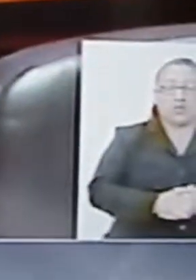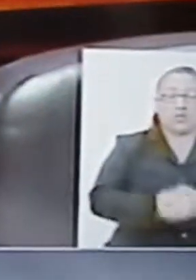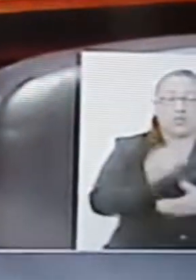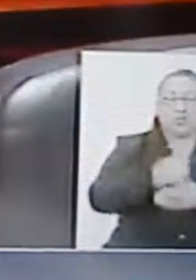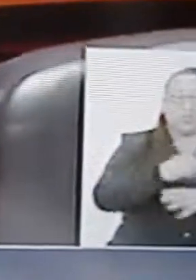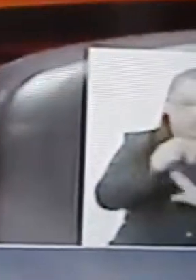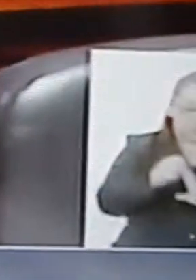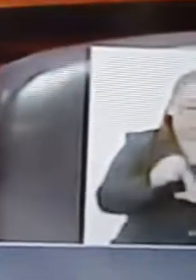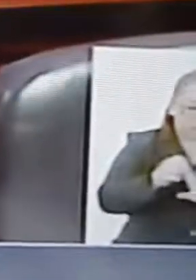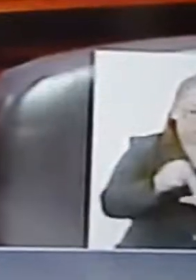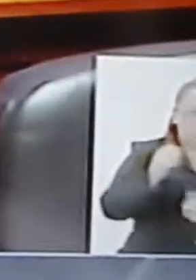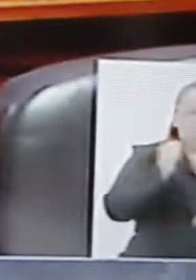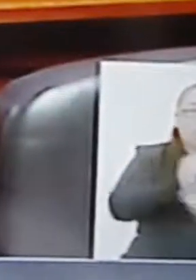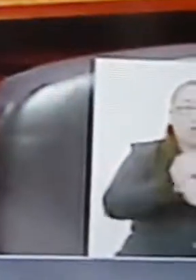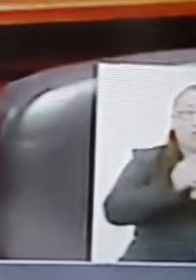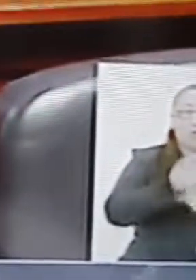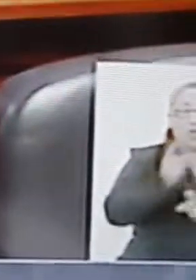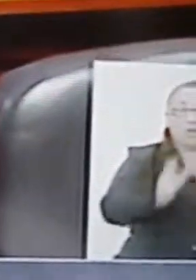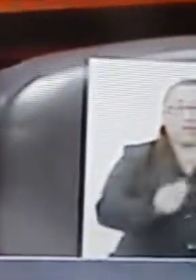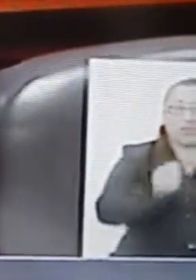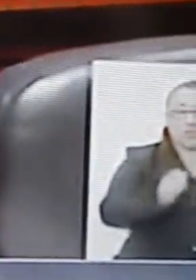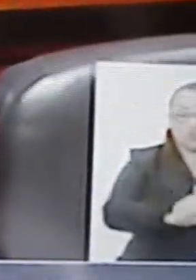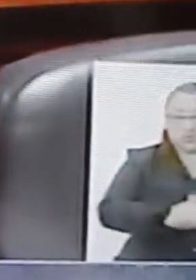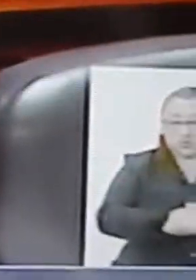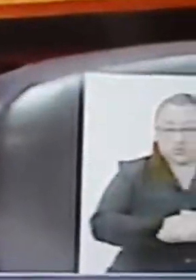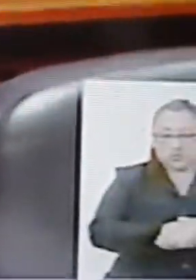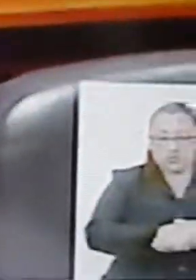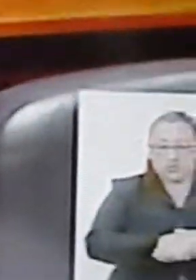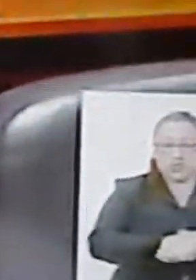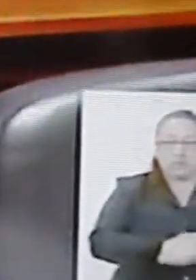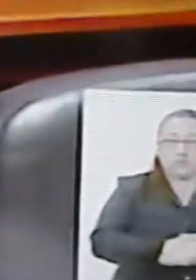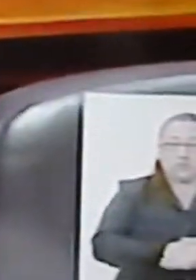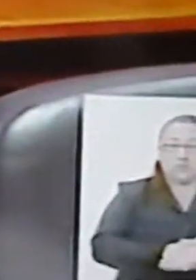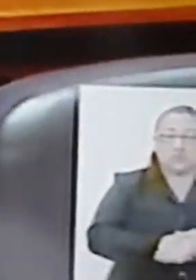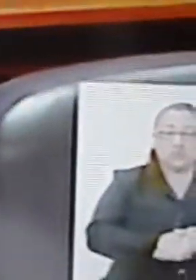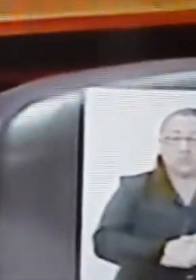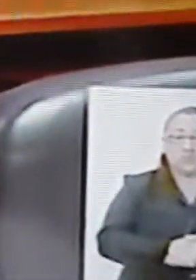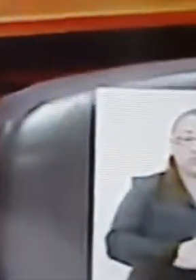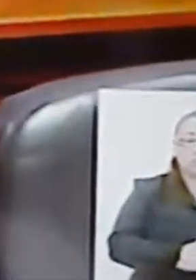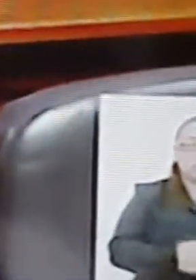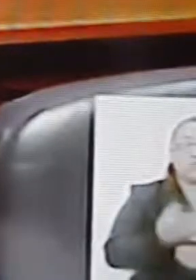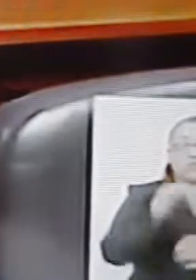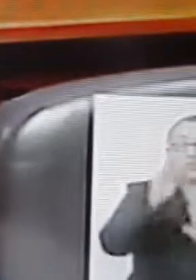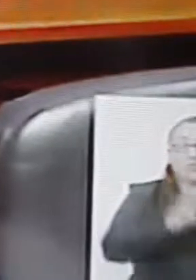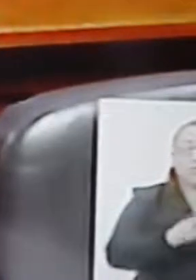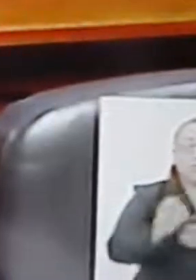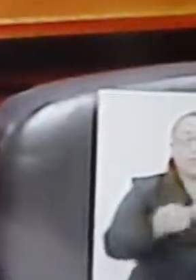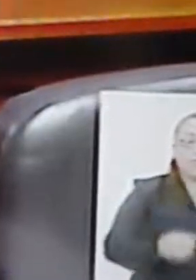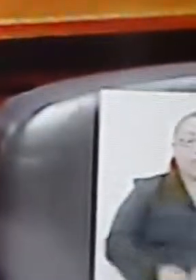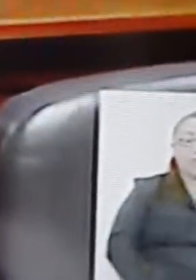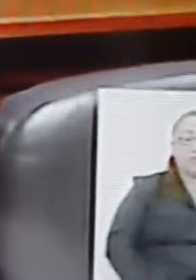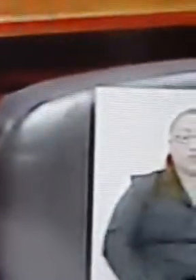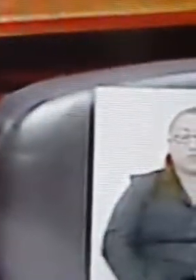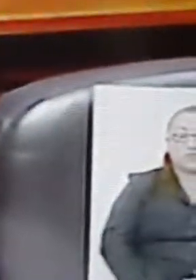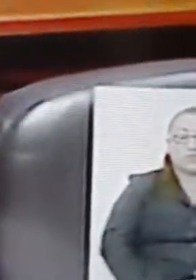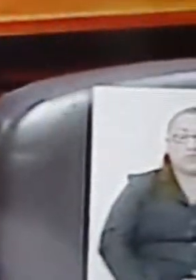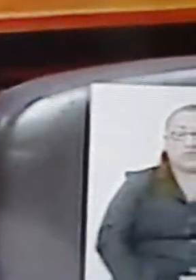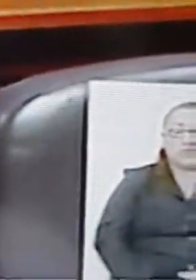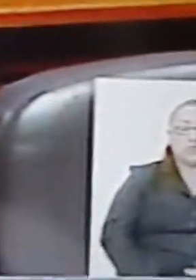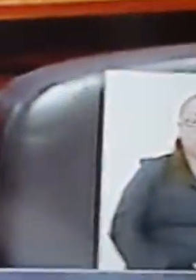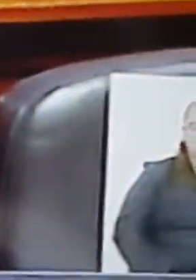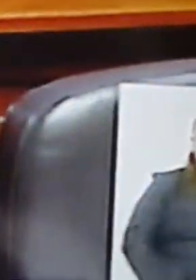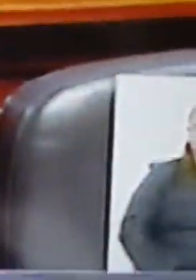va a beneficiar directamente al campesino, va a beneficiar directamente al productor, va a bajar los costos, va a proteger